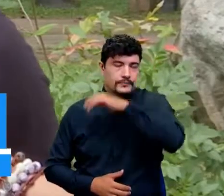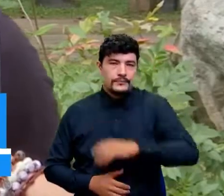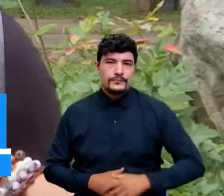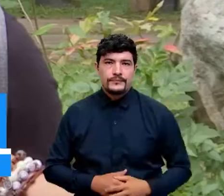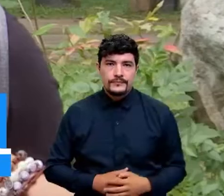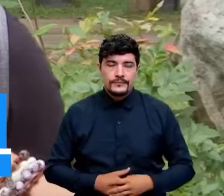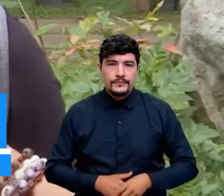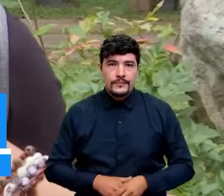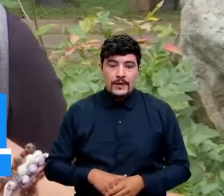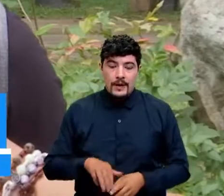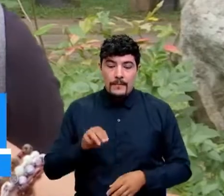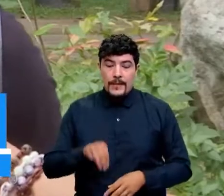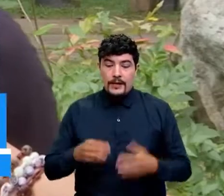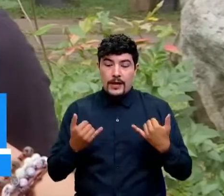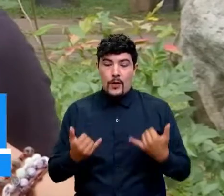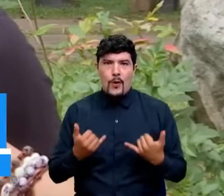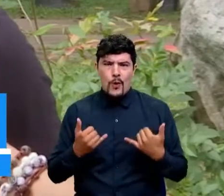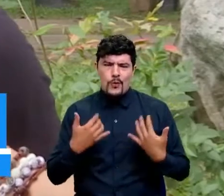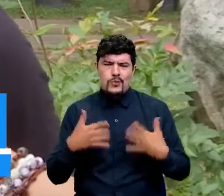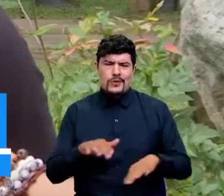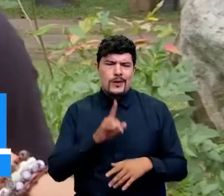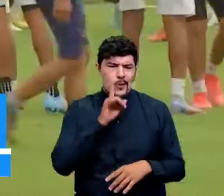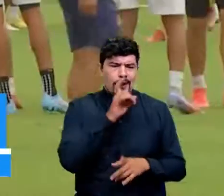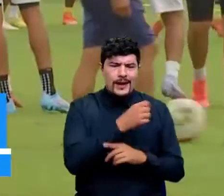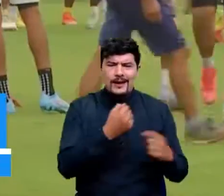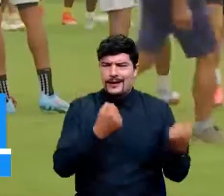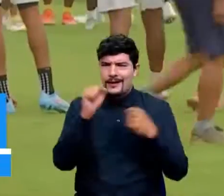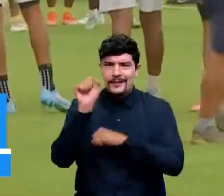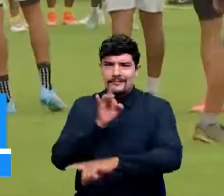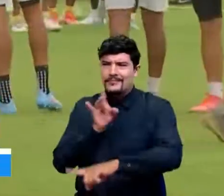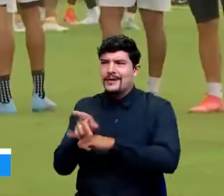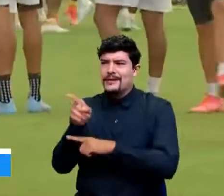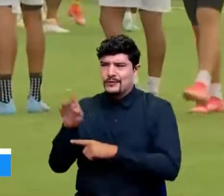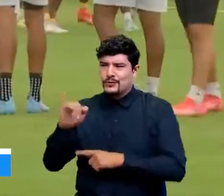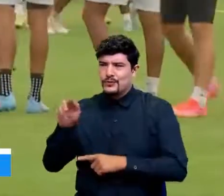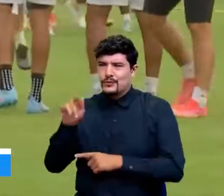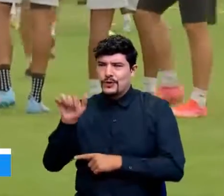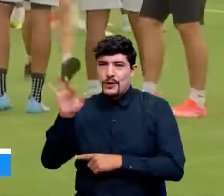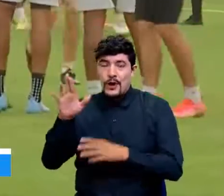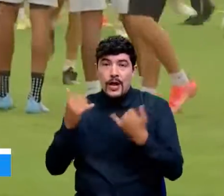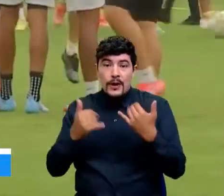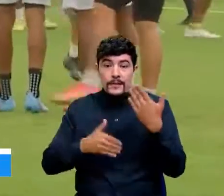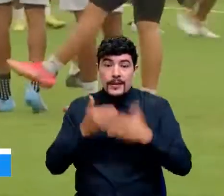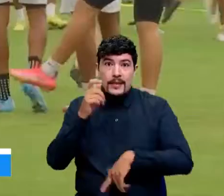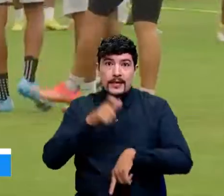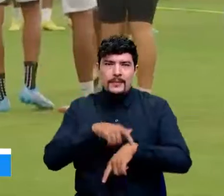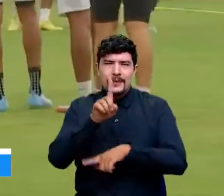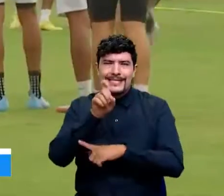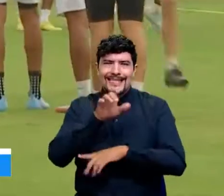excepción y podamos marcarle y que sea para el triunfo. El juego del Bucaramanga y Junior se cumplirá desde las